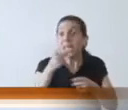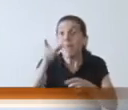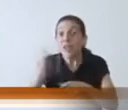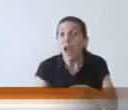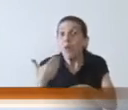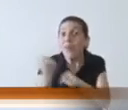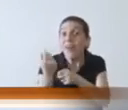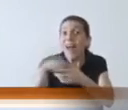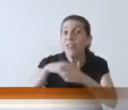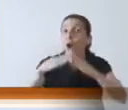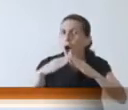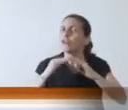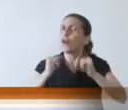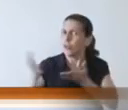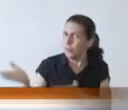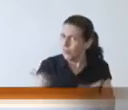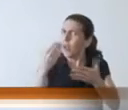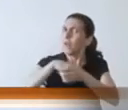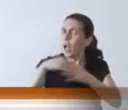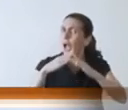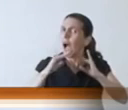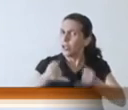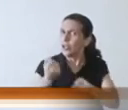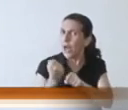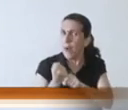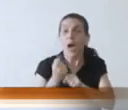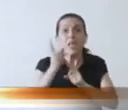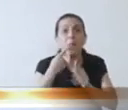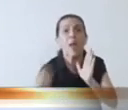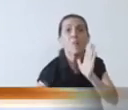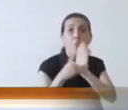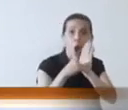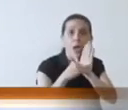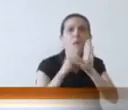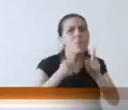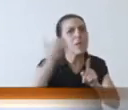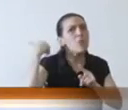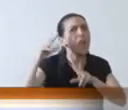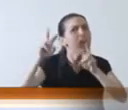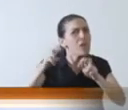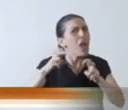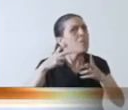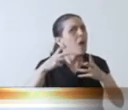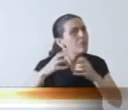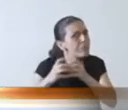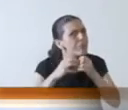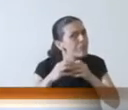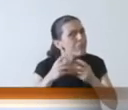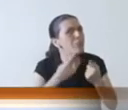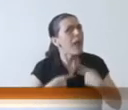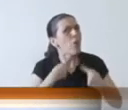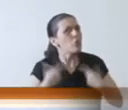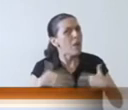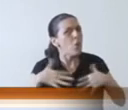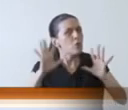que efectivamente se hagan. Incorporamos también un tema que fue bastante motivo de consultas, que es con motivo de